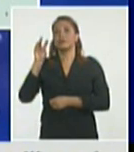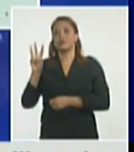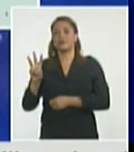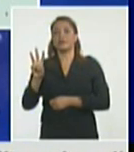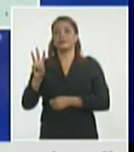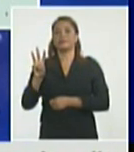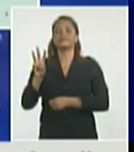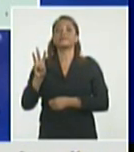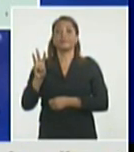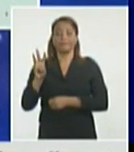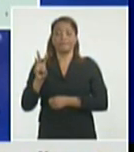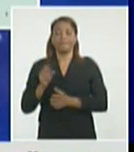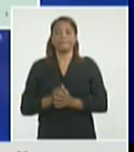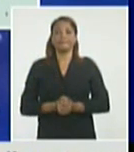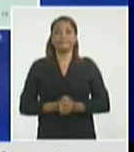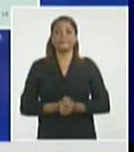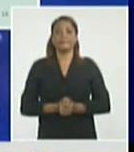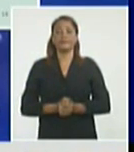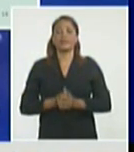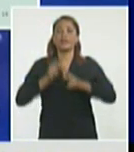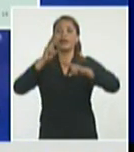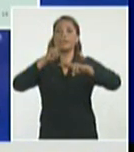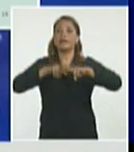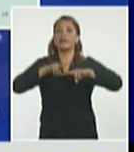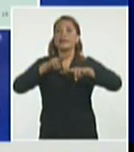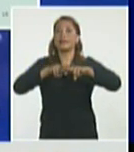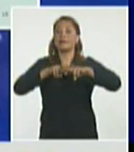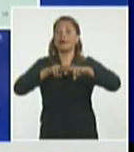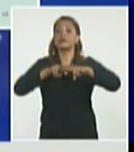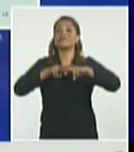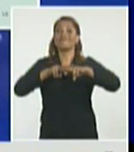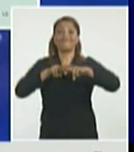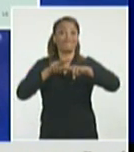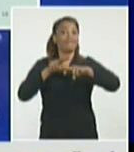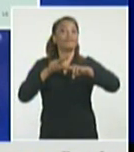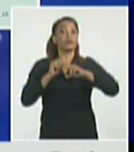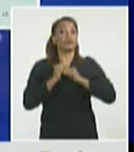pacientes autóctonos en el día de ayer. La Habana, lamentablemente,